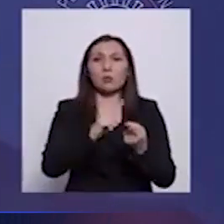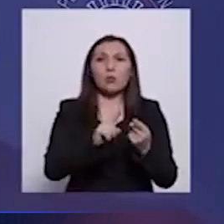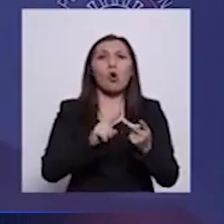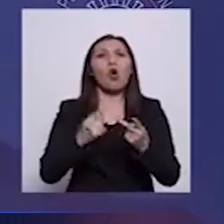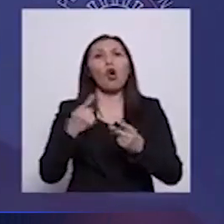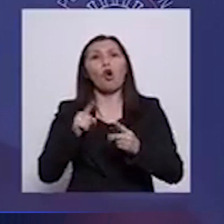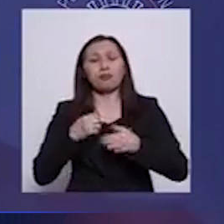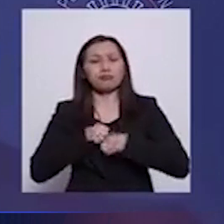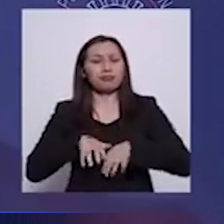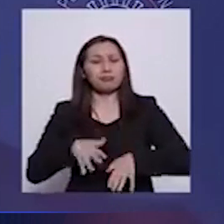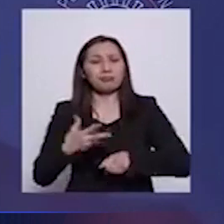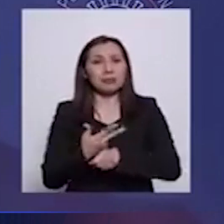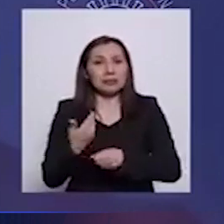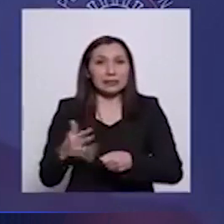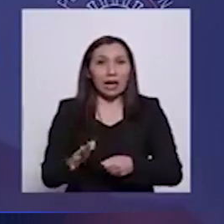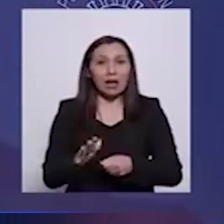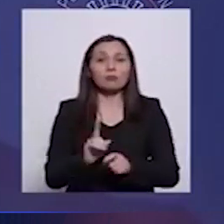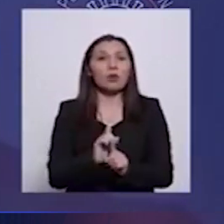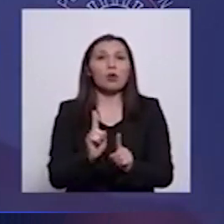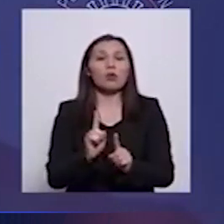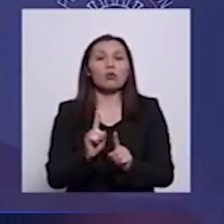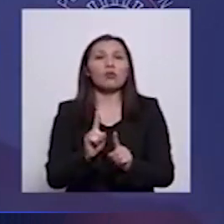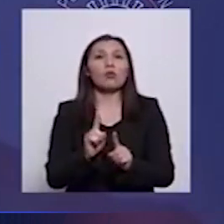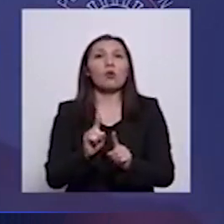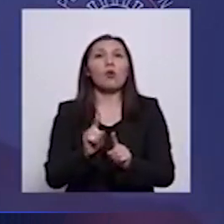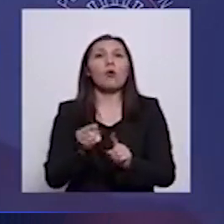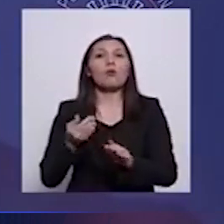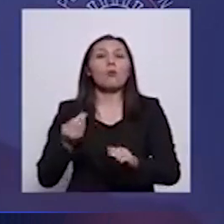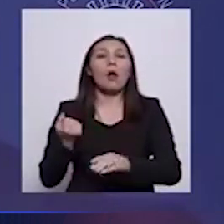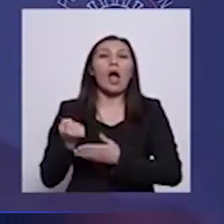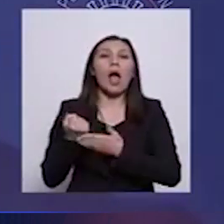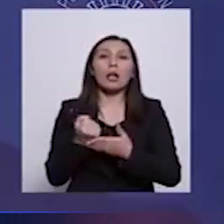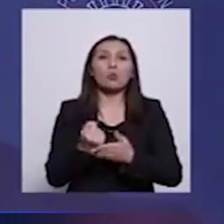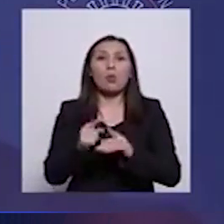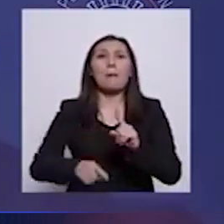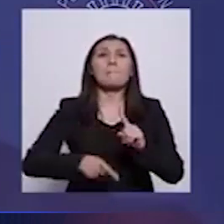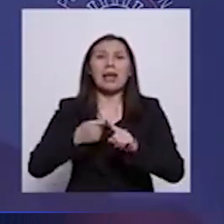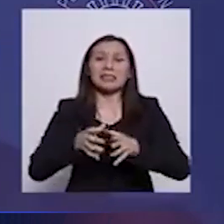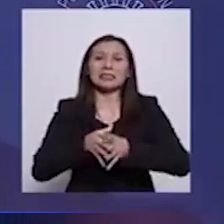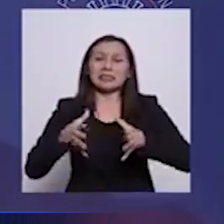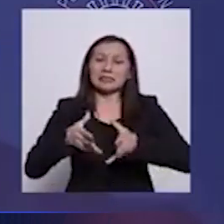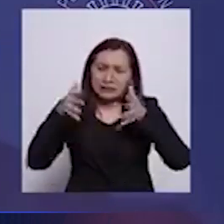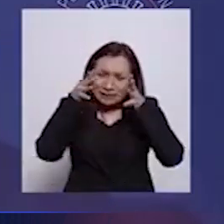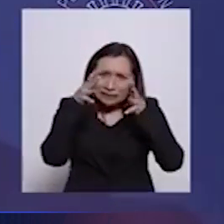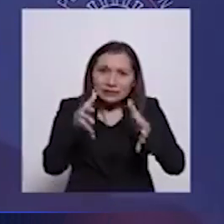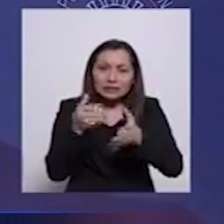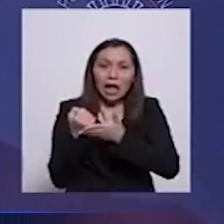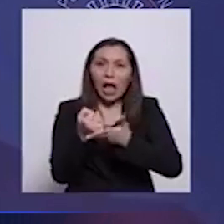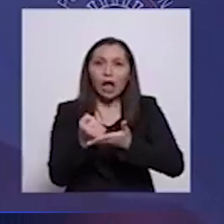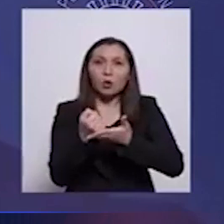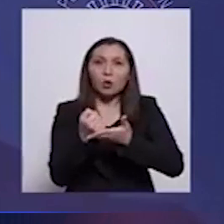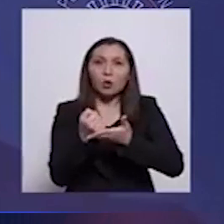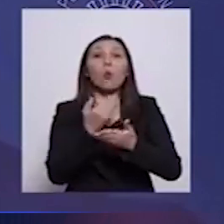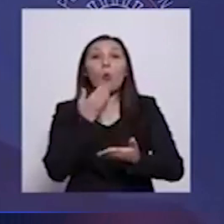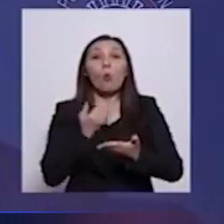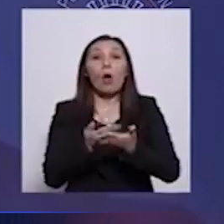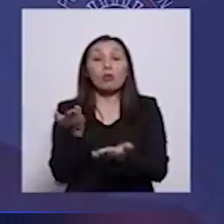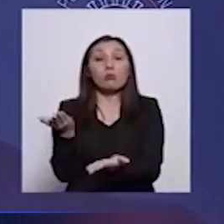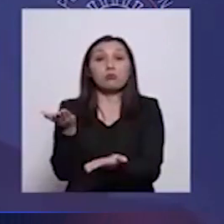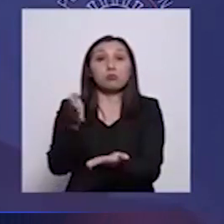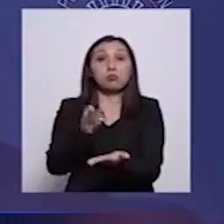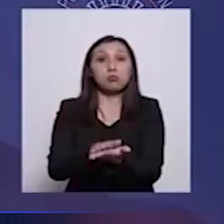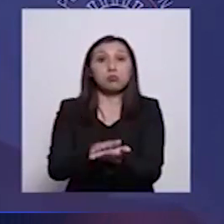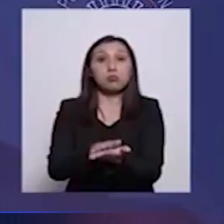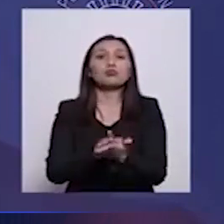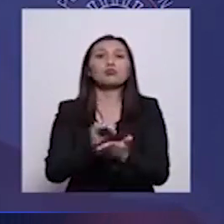deterioro generalizado no recibieron medidas extraordinarias de soporte y en el momento de